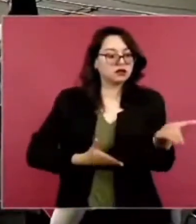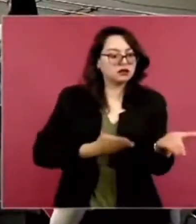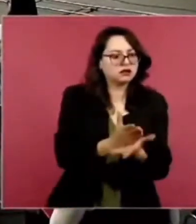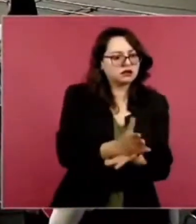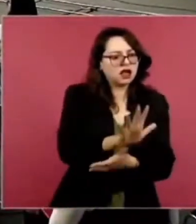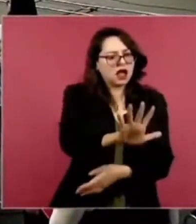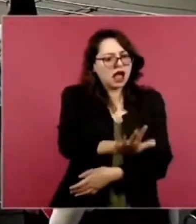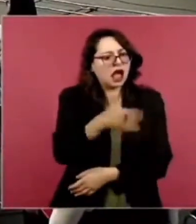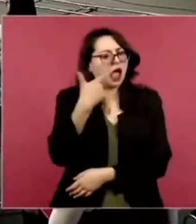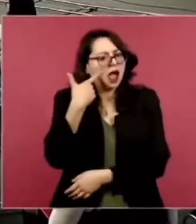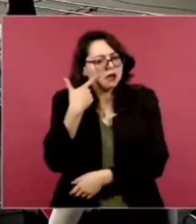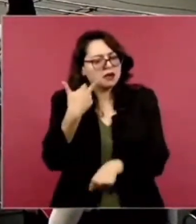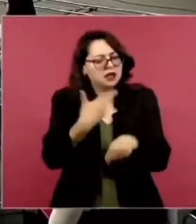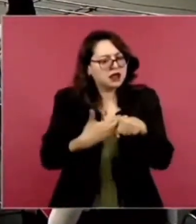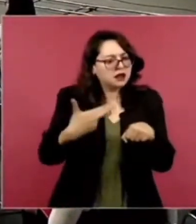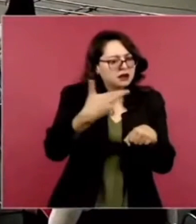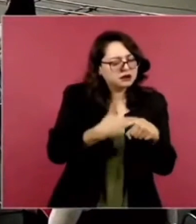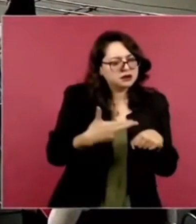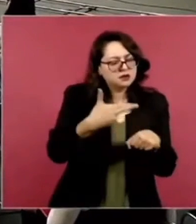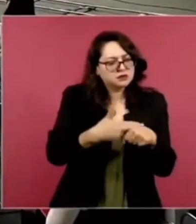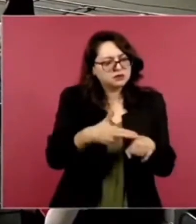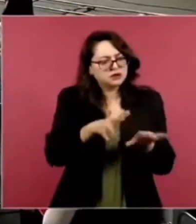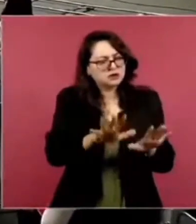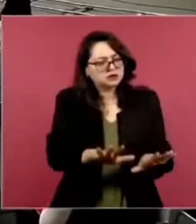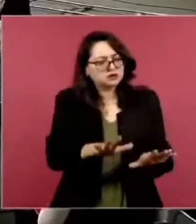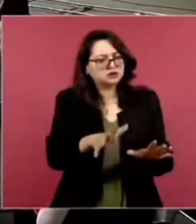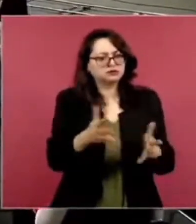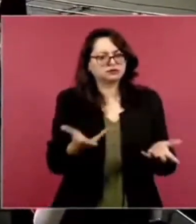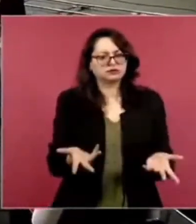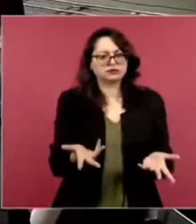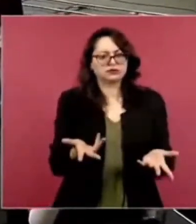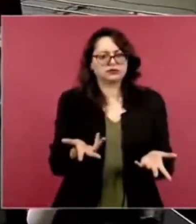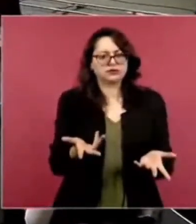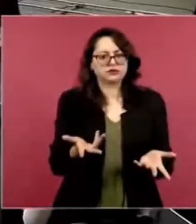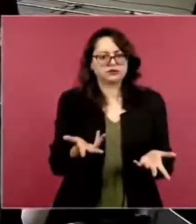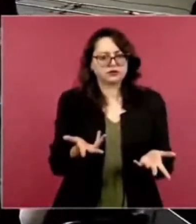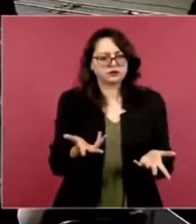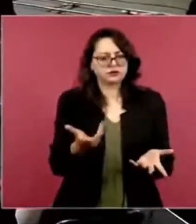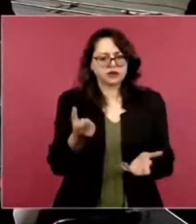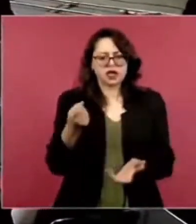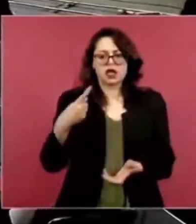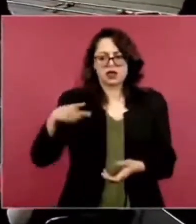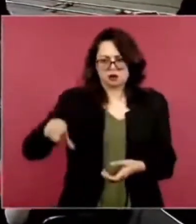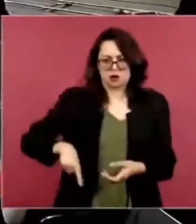a la construcción. Sí, a los fraccionadores, a